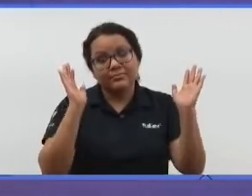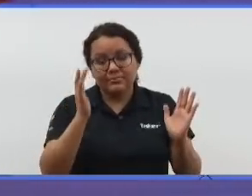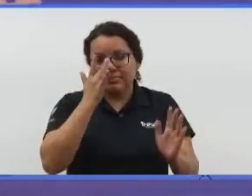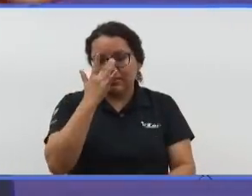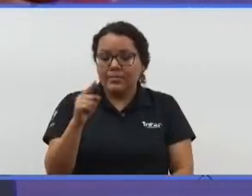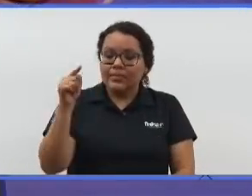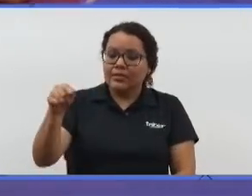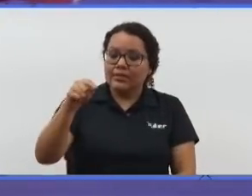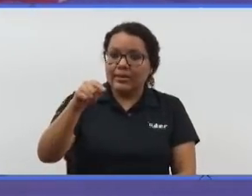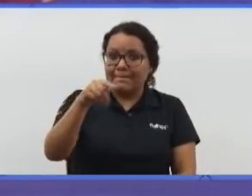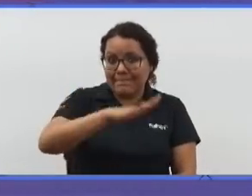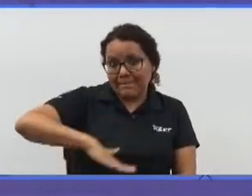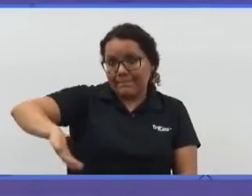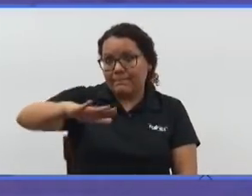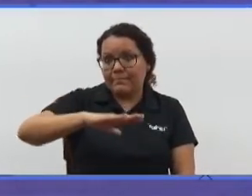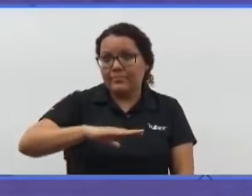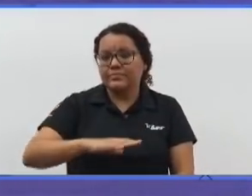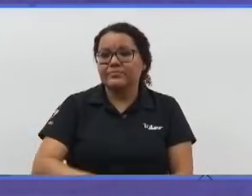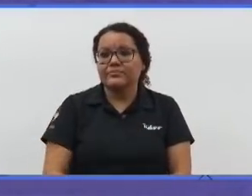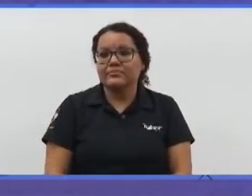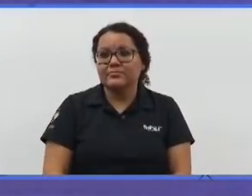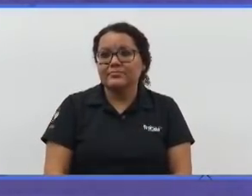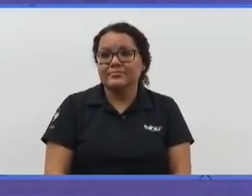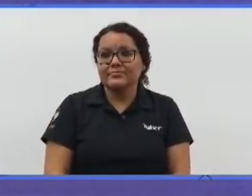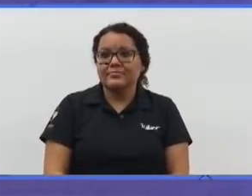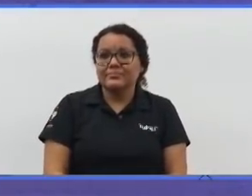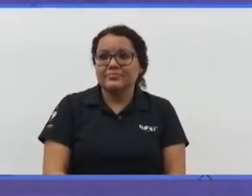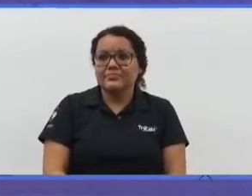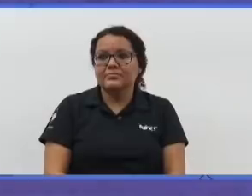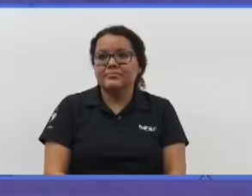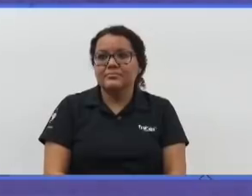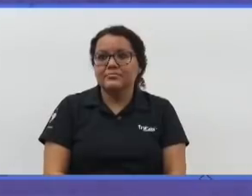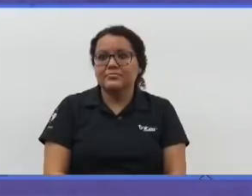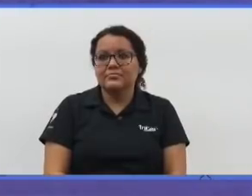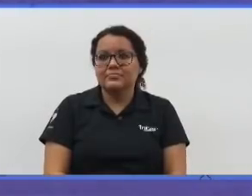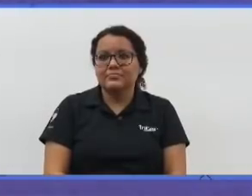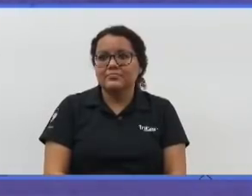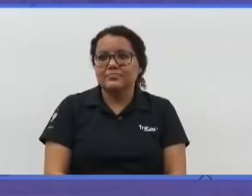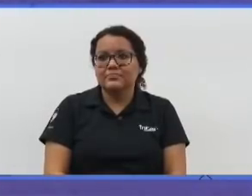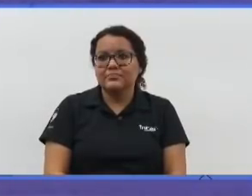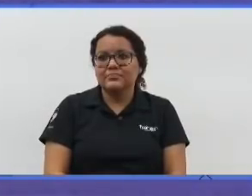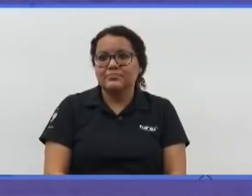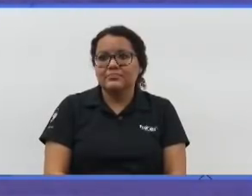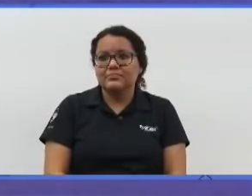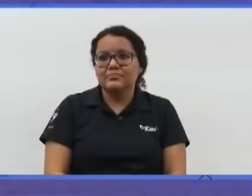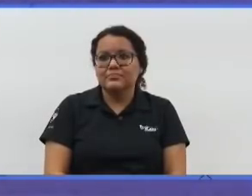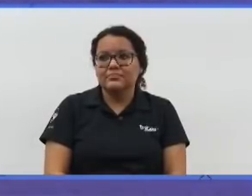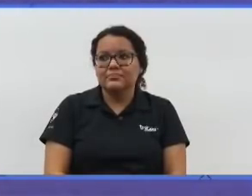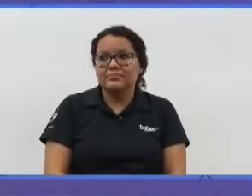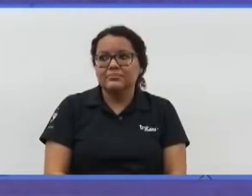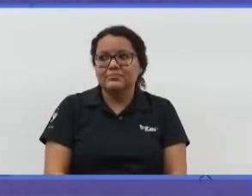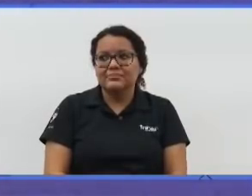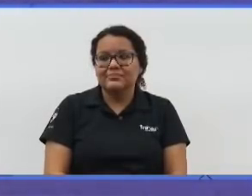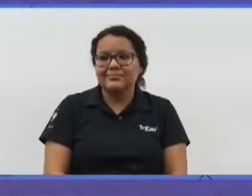parque cuscatlán cuando el micrófono era alabanza sirve pero no el del pastor algo está mal en la iglesia